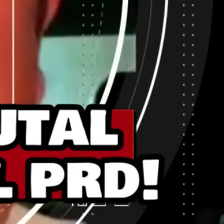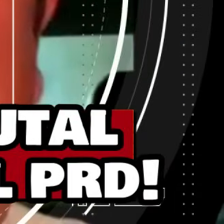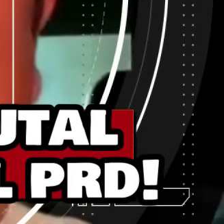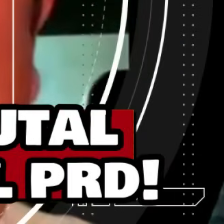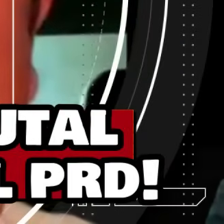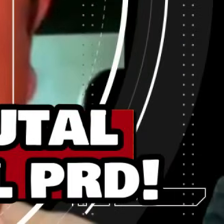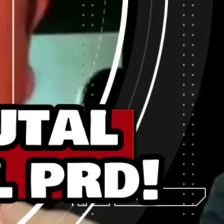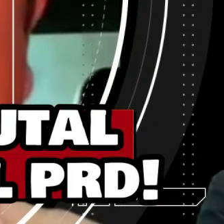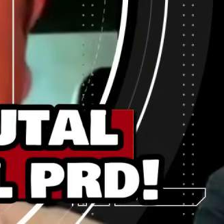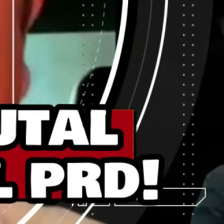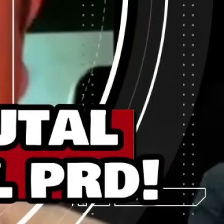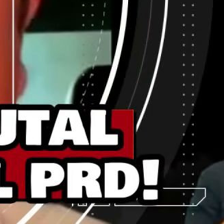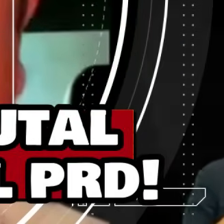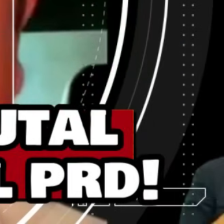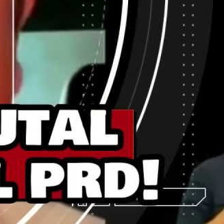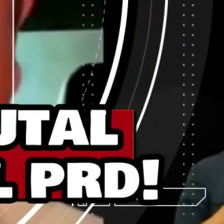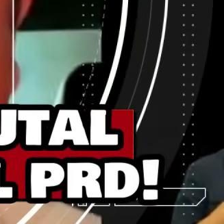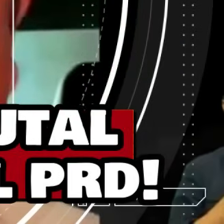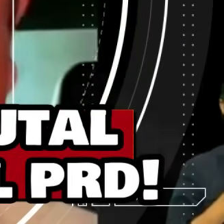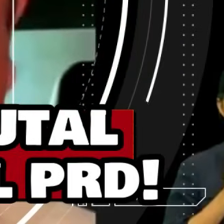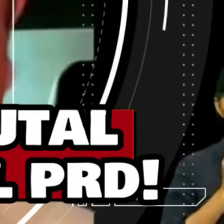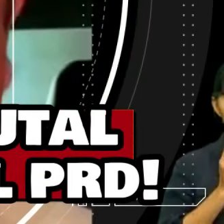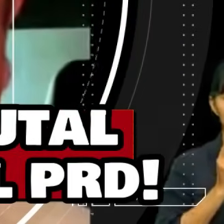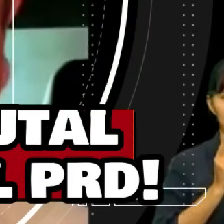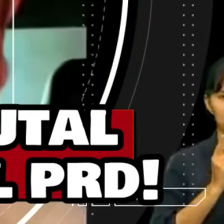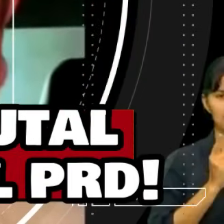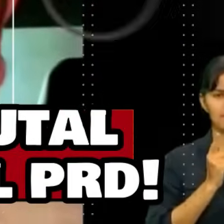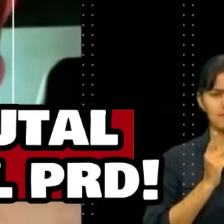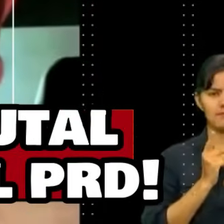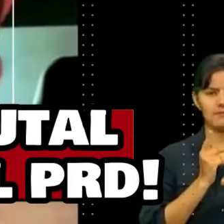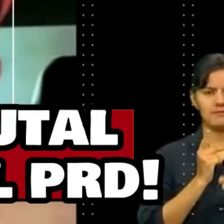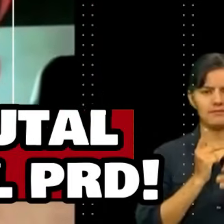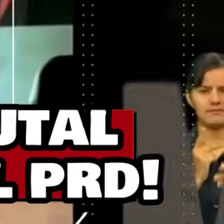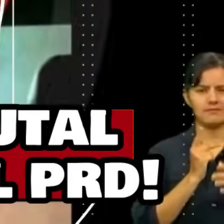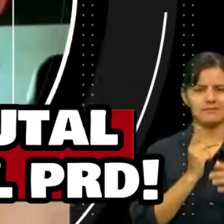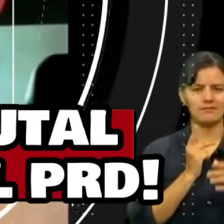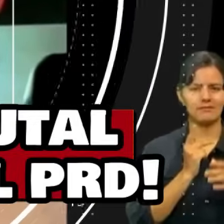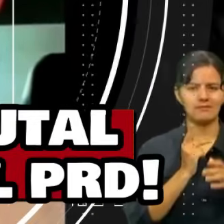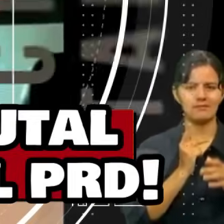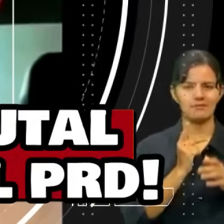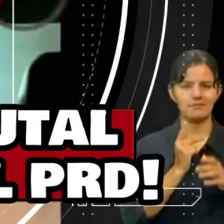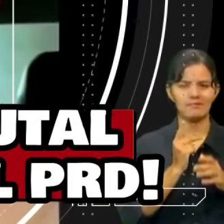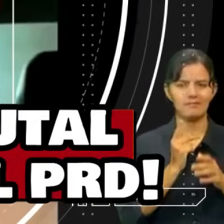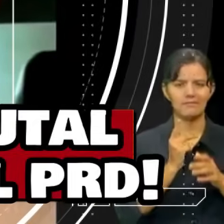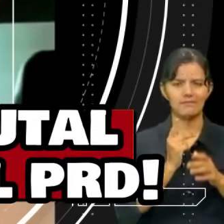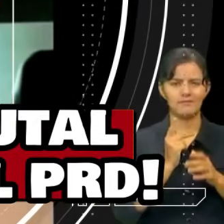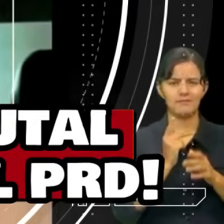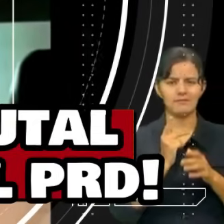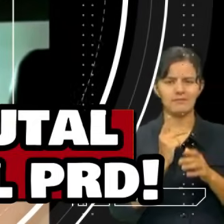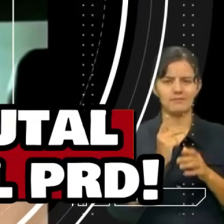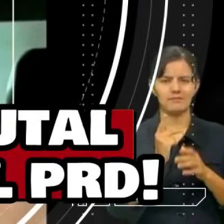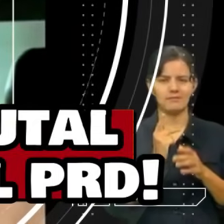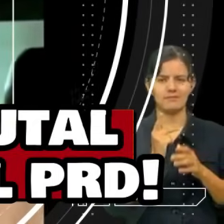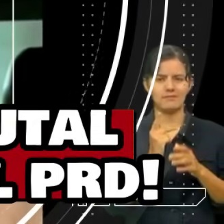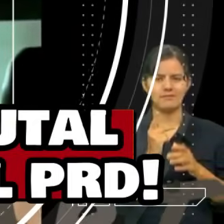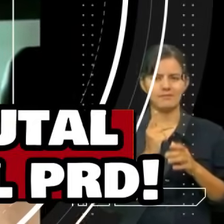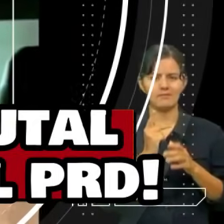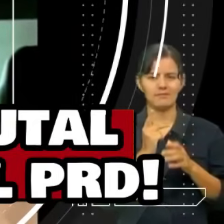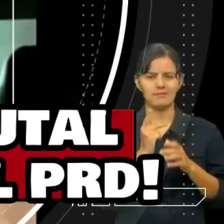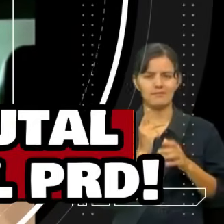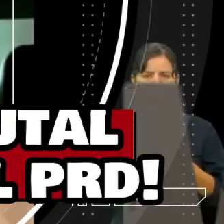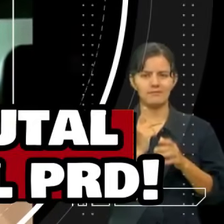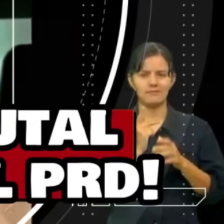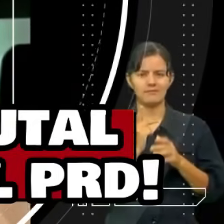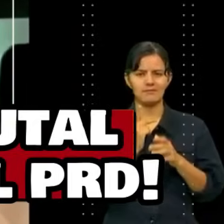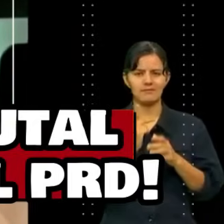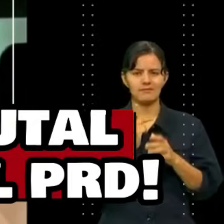a lo que expresaron los ciudadanos en los comicios y convocó a Morena y aliados a acompañar su propuesta. Refirió que en días previos ya tanto